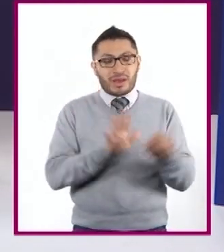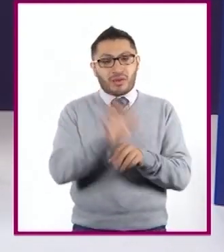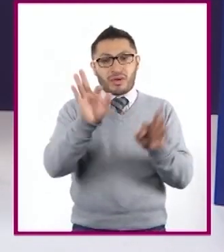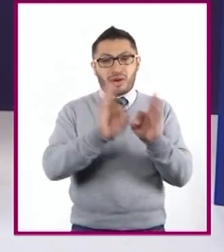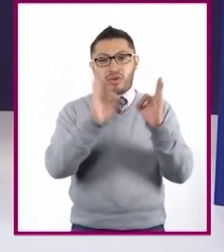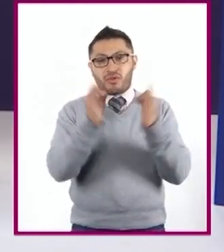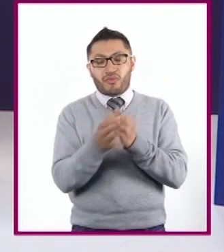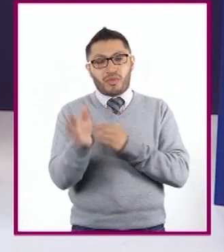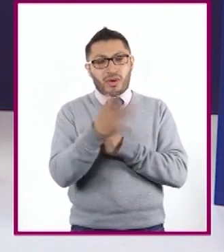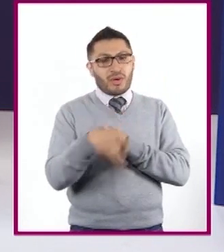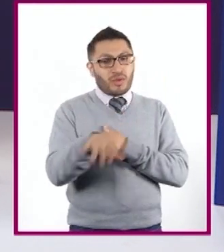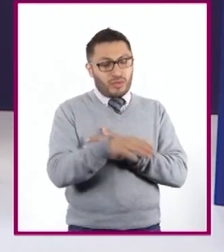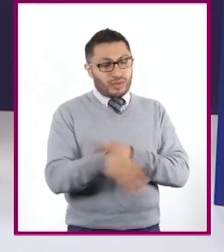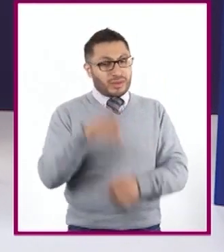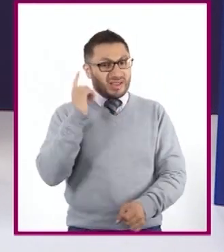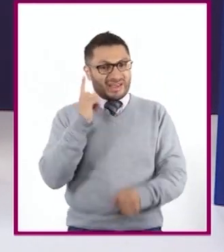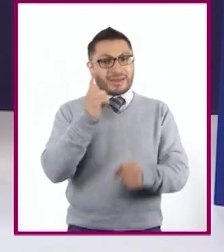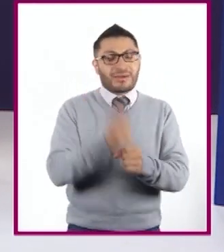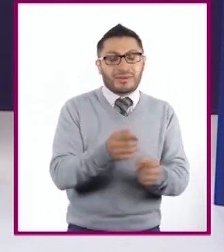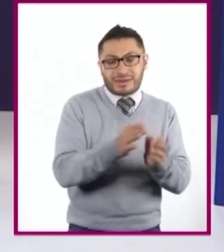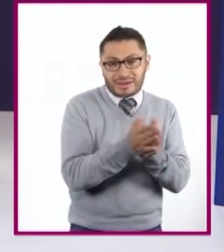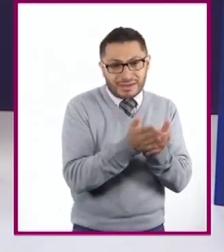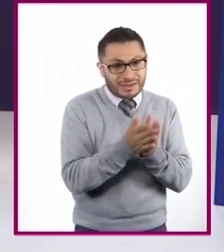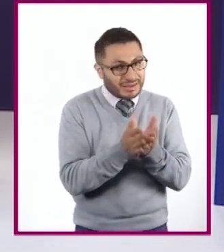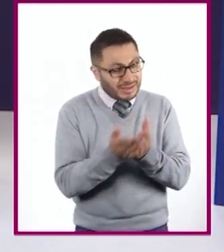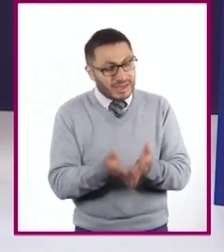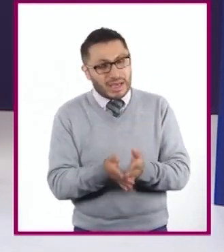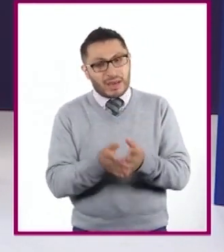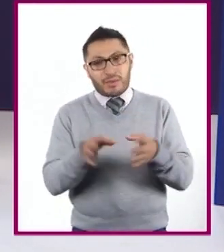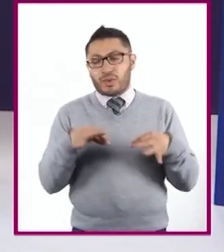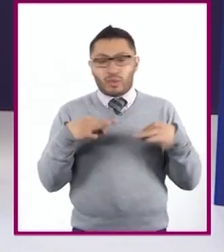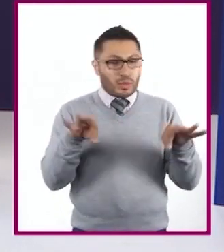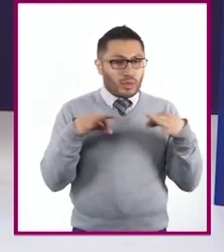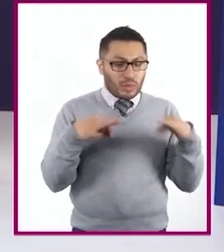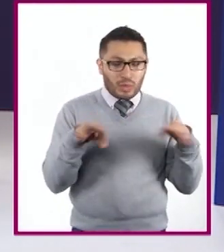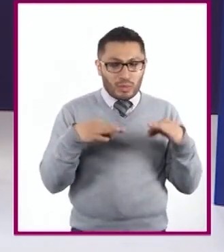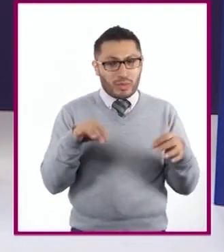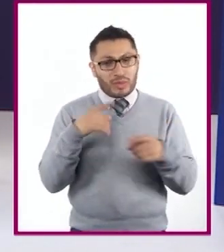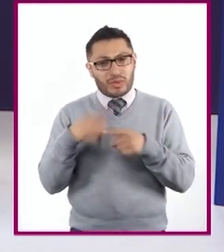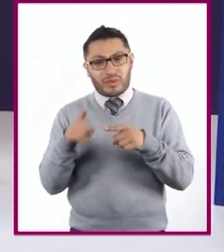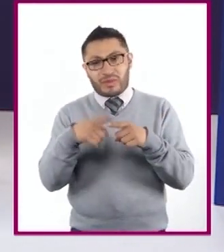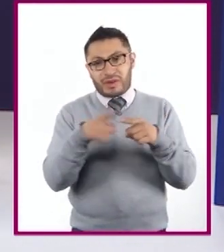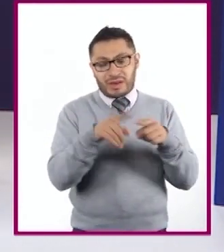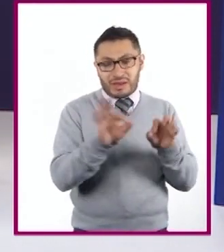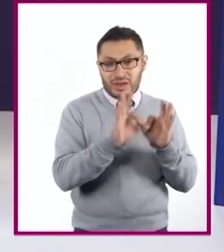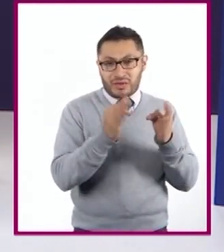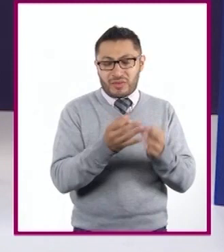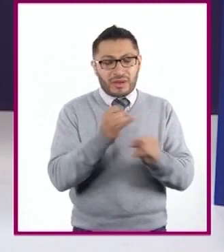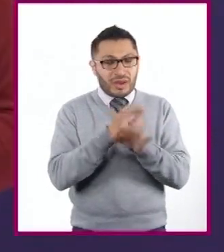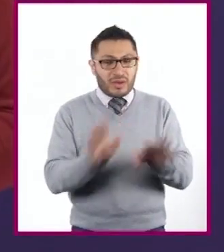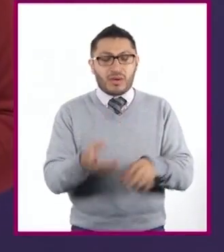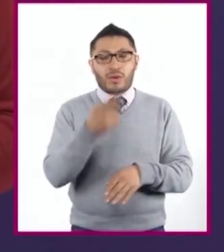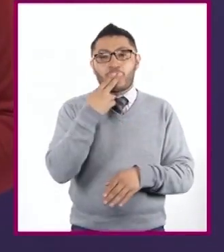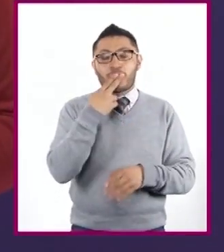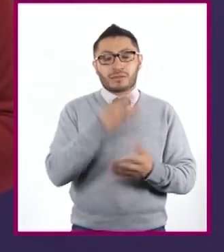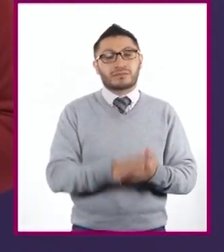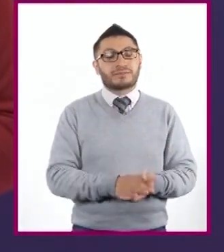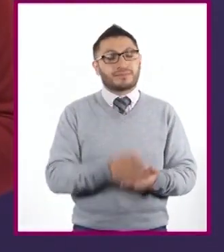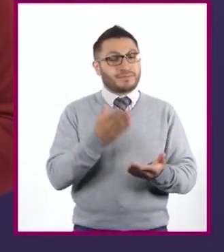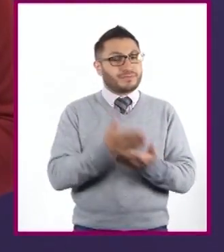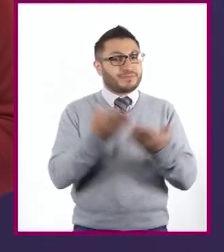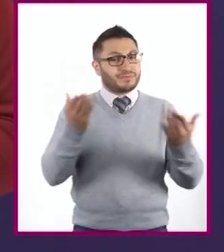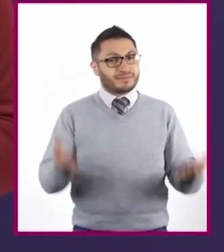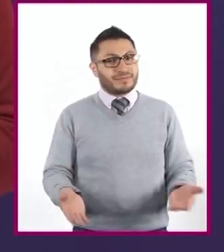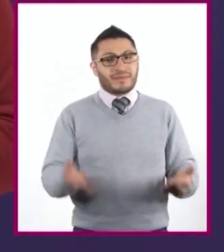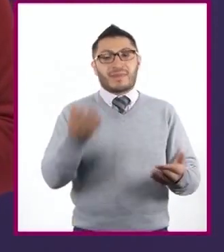para ayudarnos a encontrar libros, documentos y otras fuentes que nos puedan servir. Es momento de